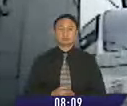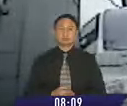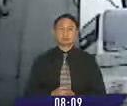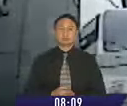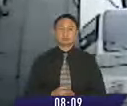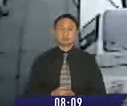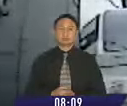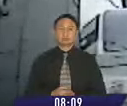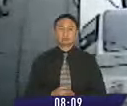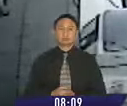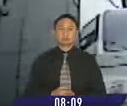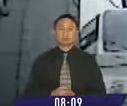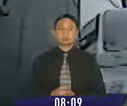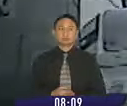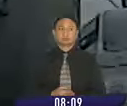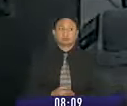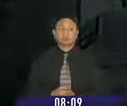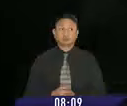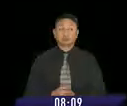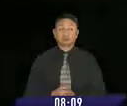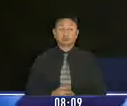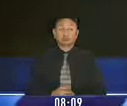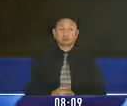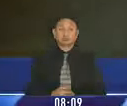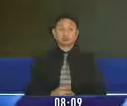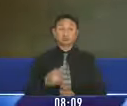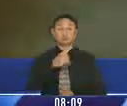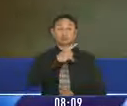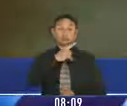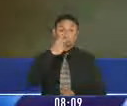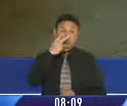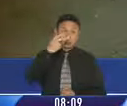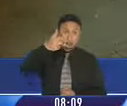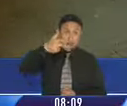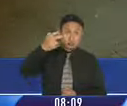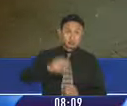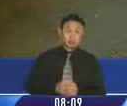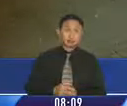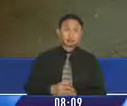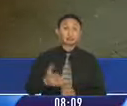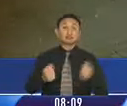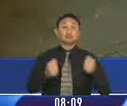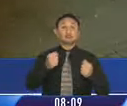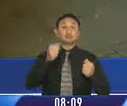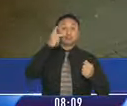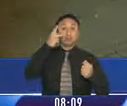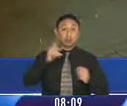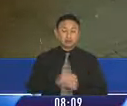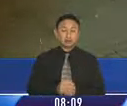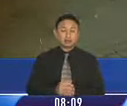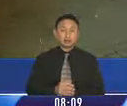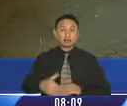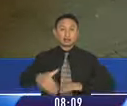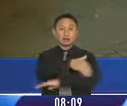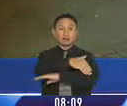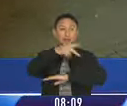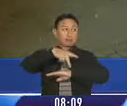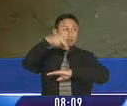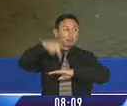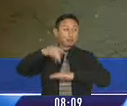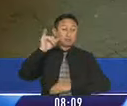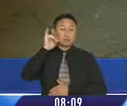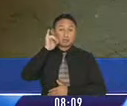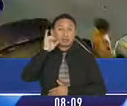Todo quedó registrado en las cámaras de seguridad. Como puede observar, del auto plomo que circulaba por la avenida Pichincha en Sangolquí, se